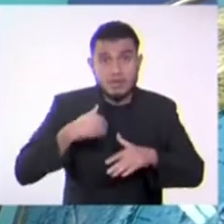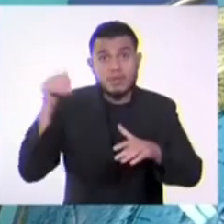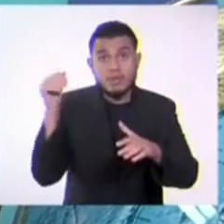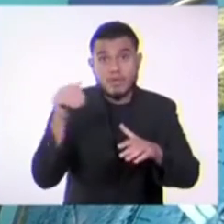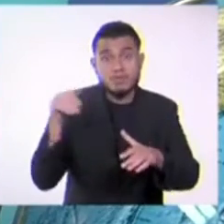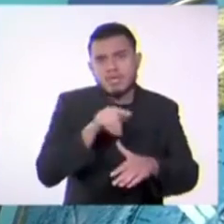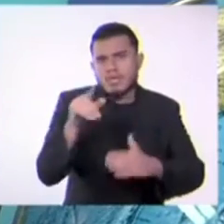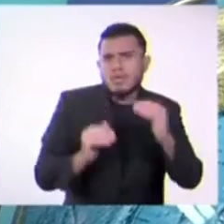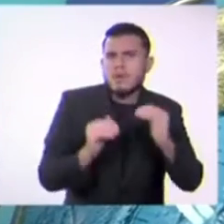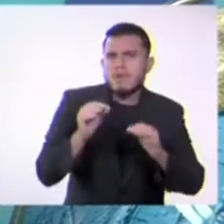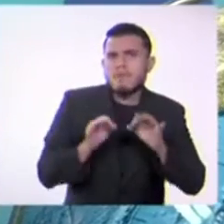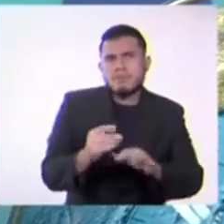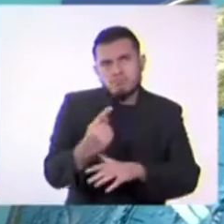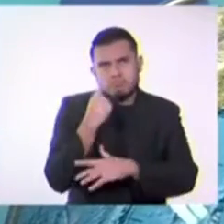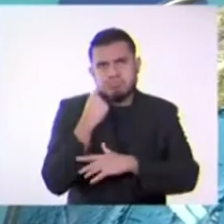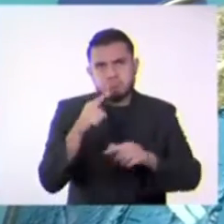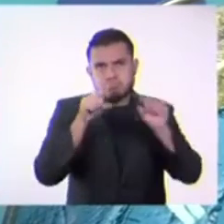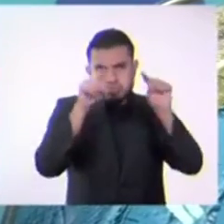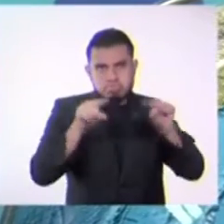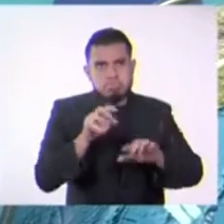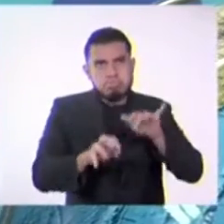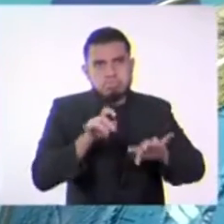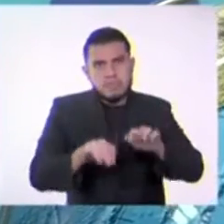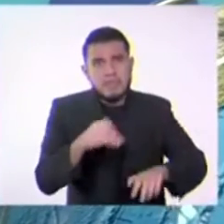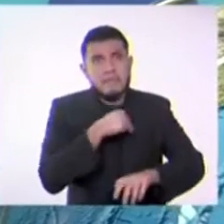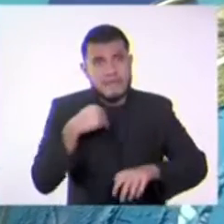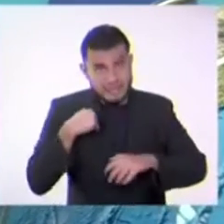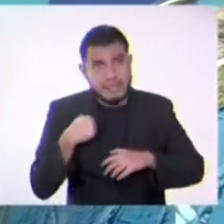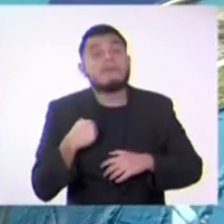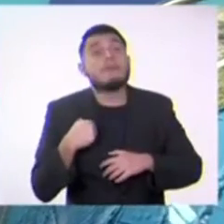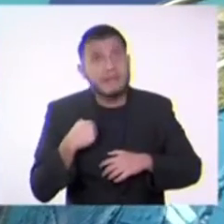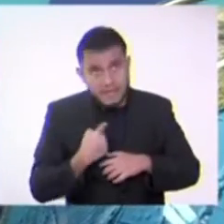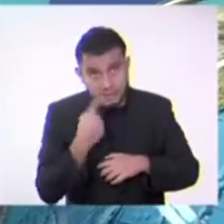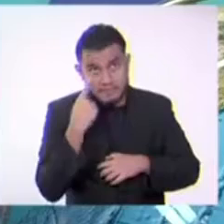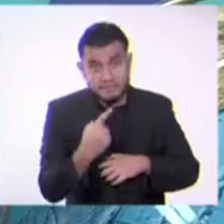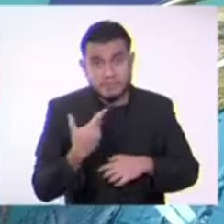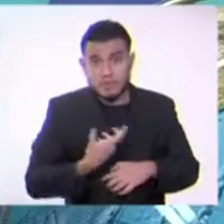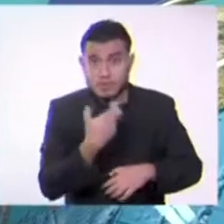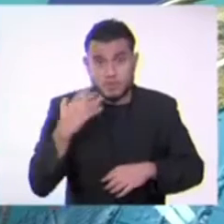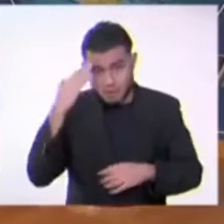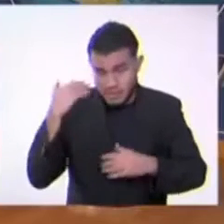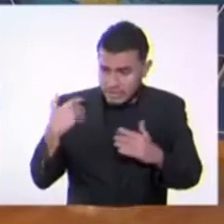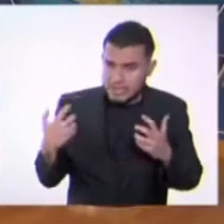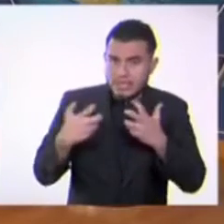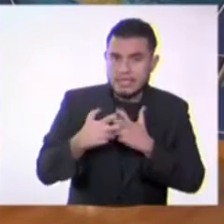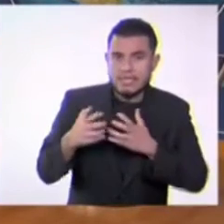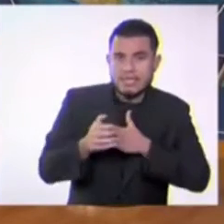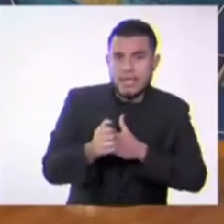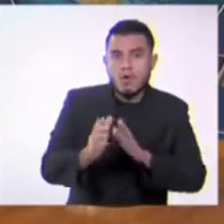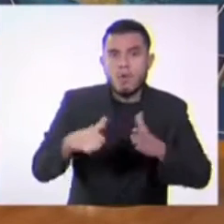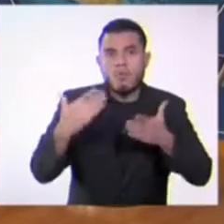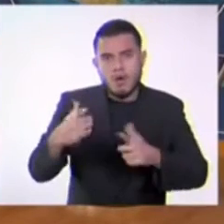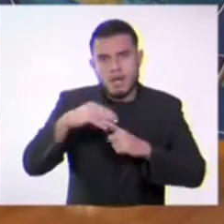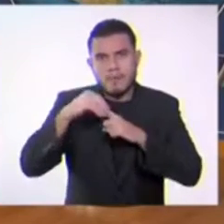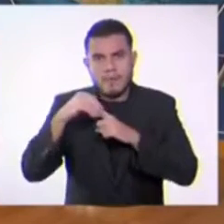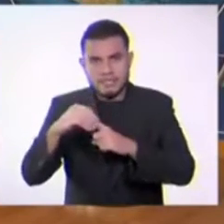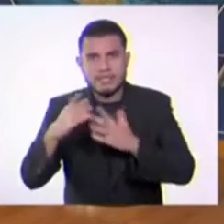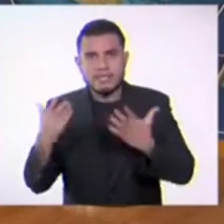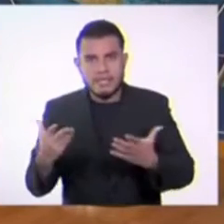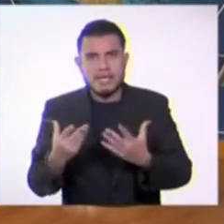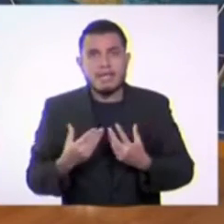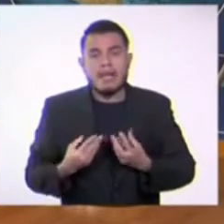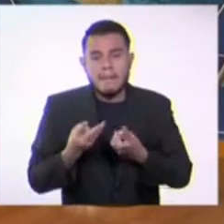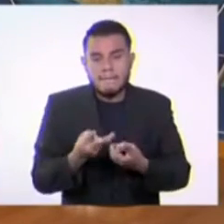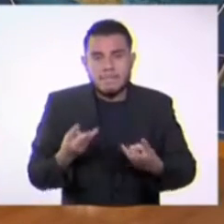pueden encontrar en la página oficial del MINED. Por supuesto, estamos acompañados y guiados por la especialista en la materia de